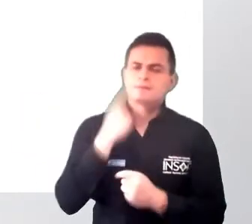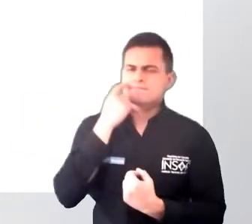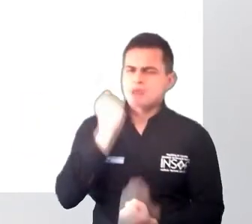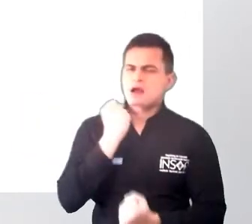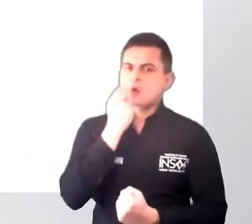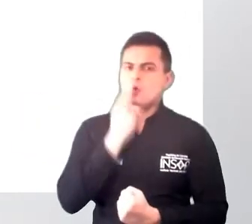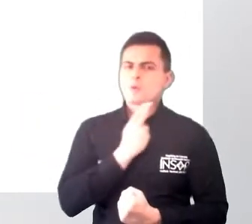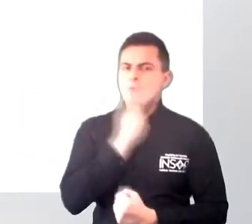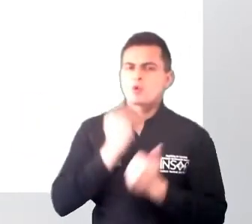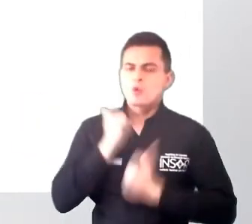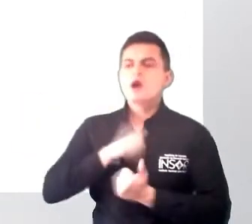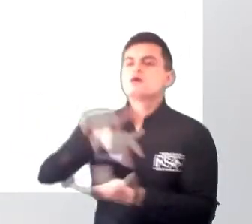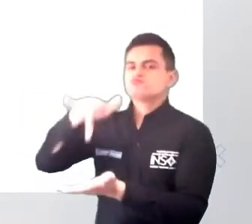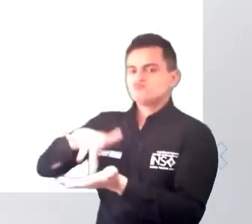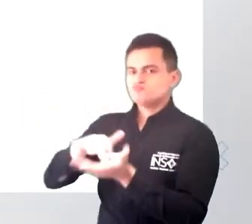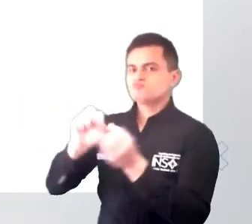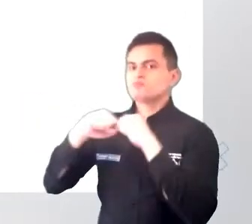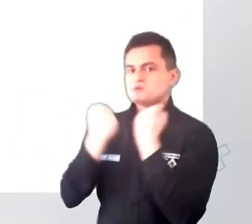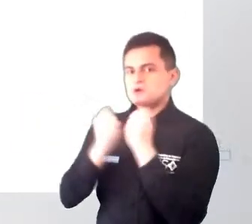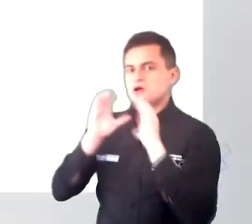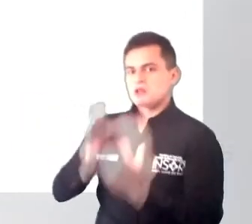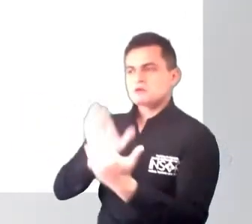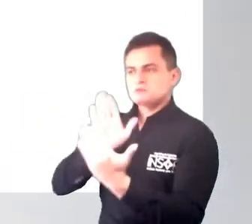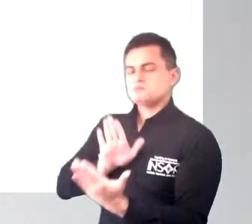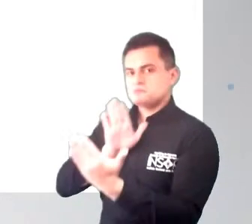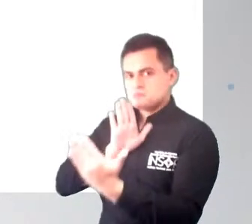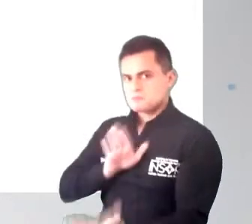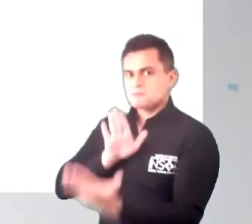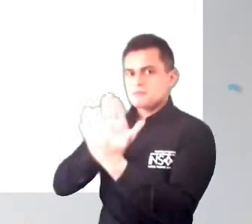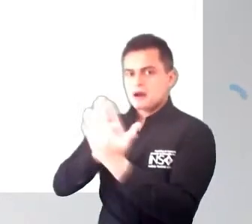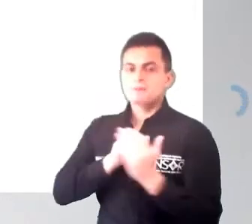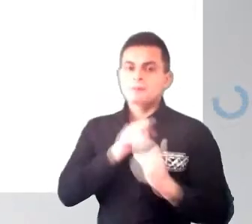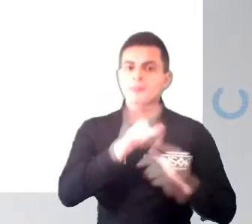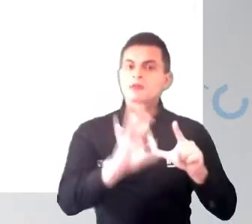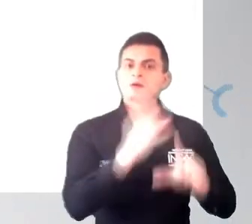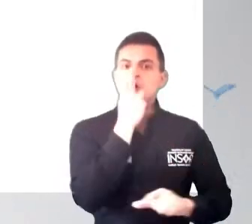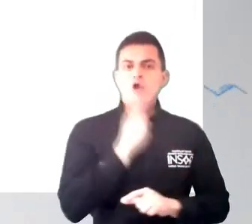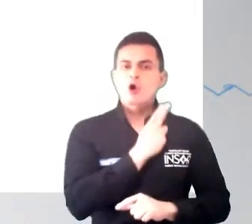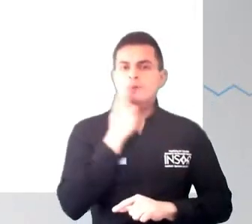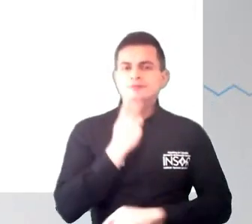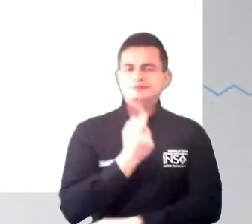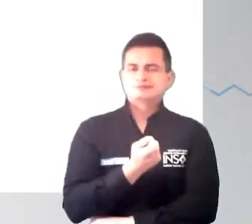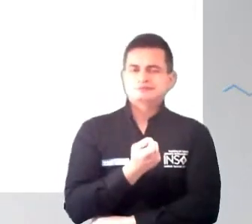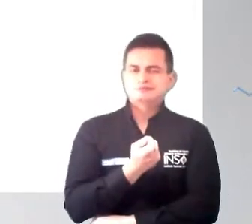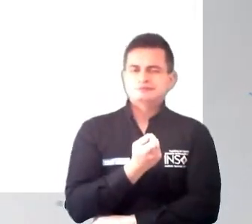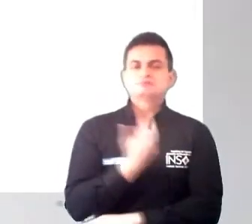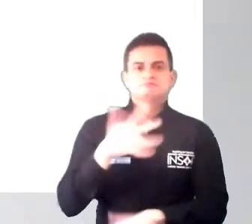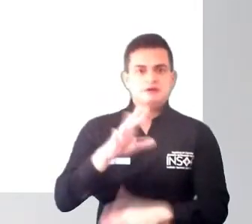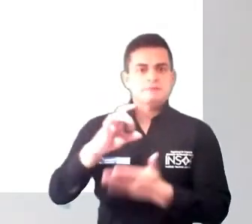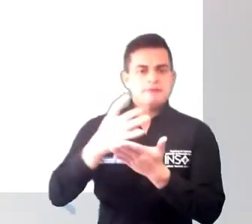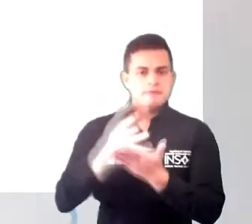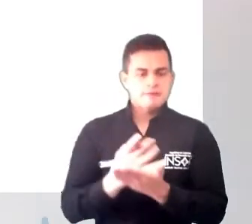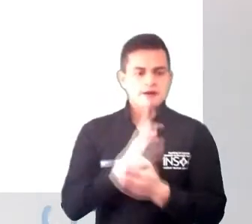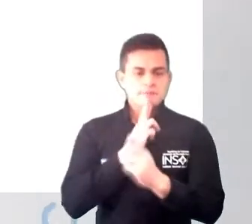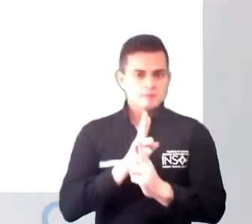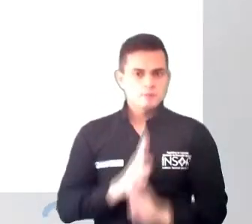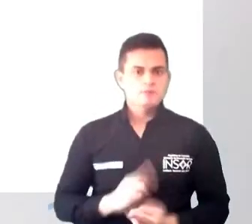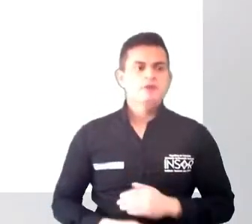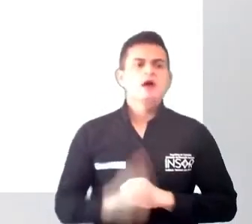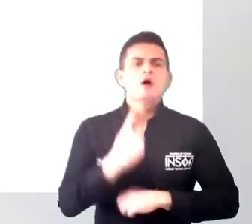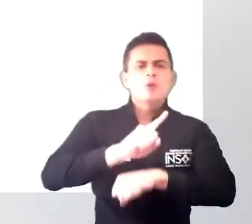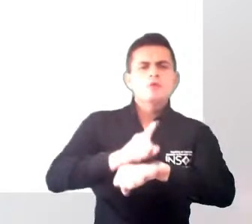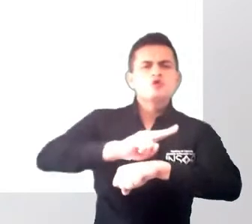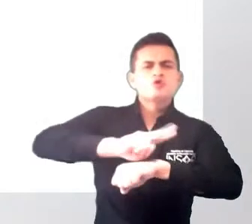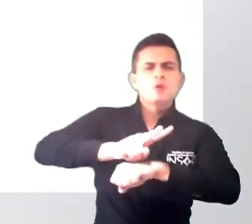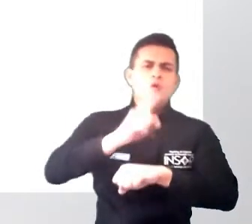en el aula física, aprendizaje cara a cara, que en el aula virtual, aprendizaje en línea. Voy a dar un par de minuticos, por lo